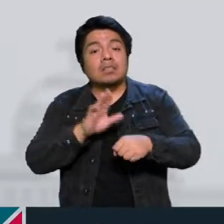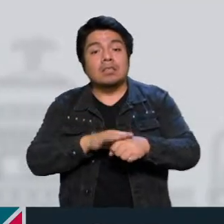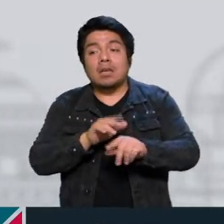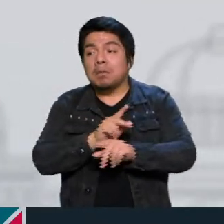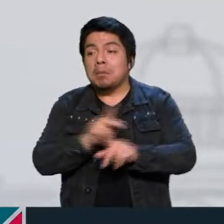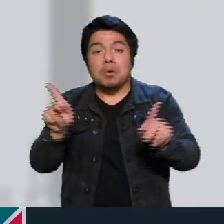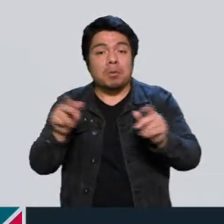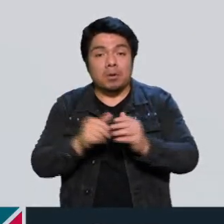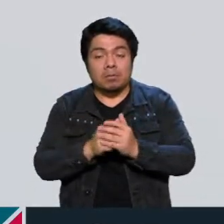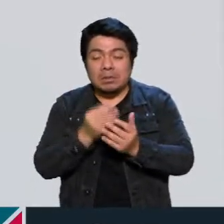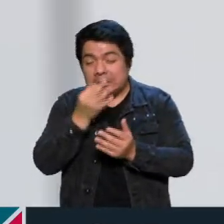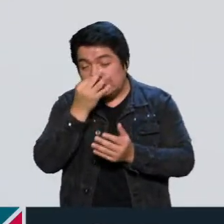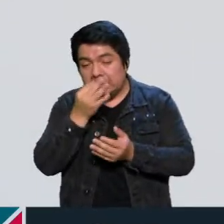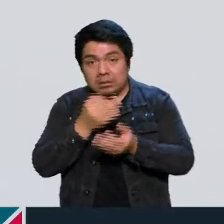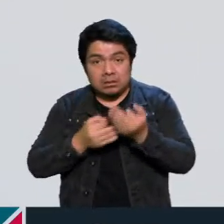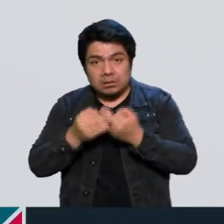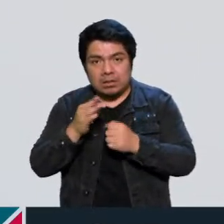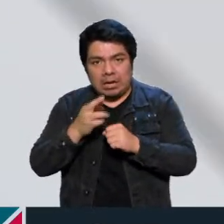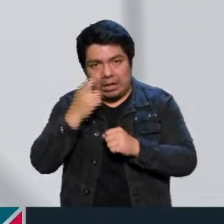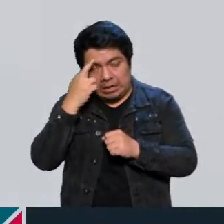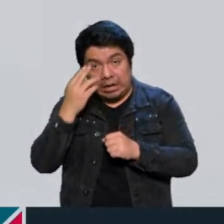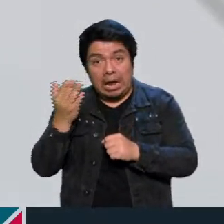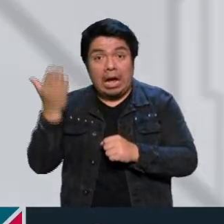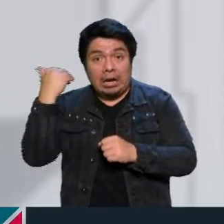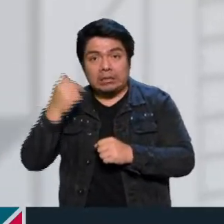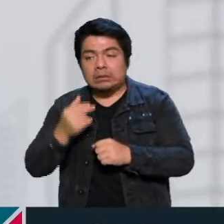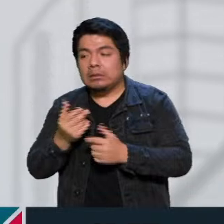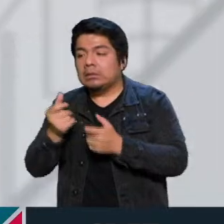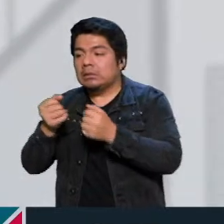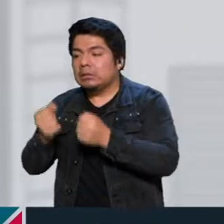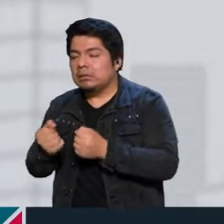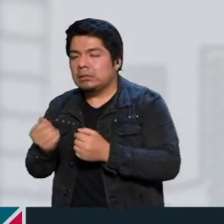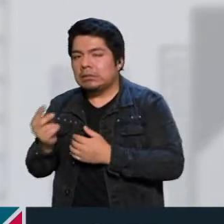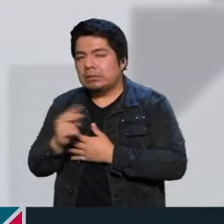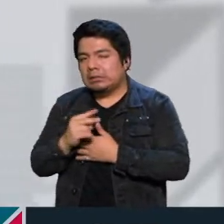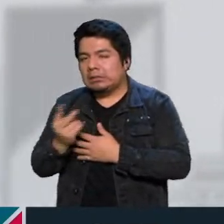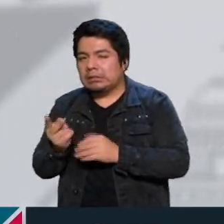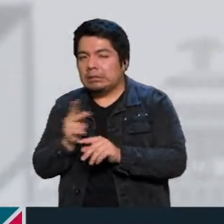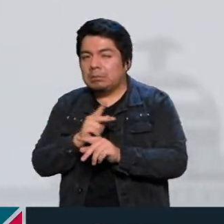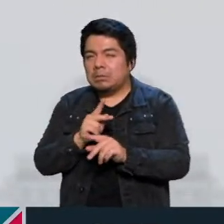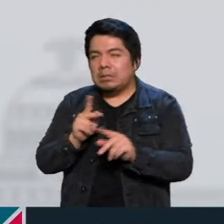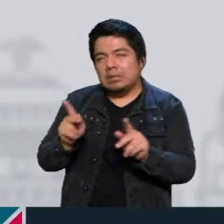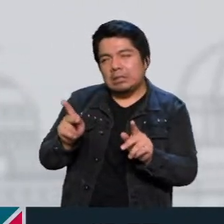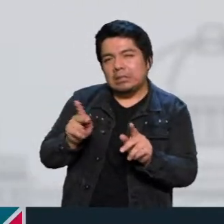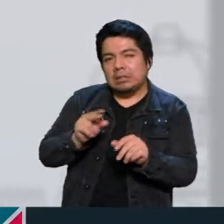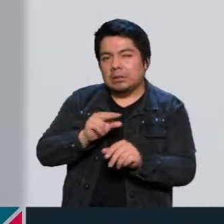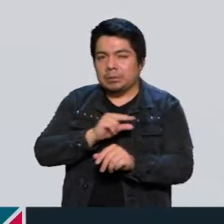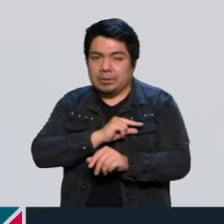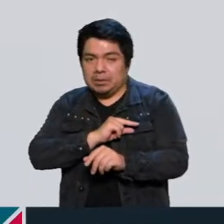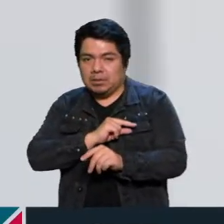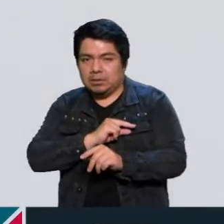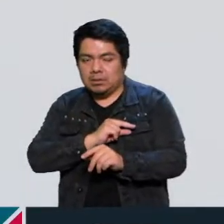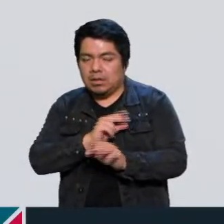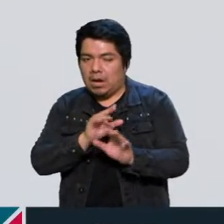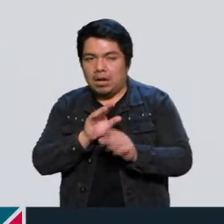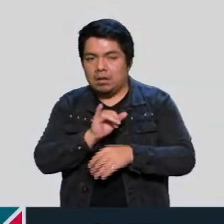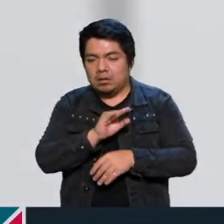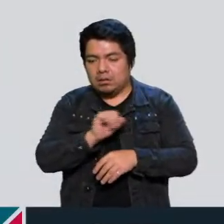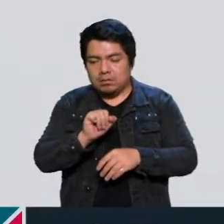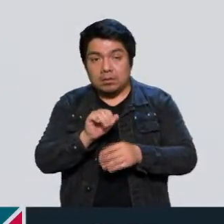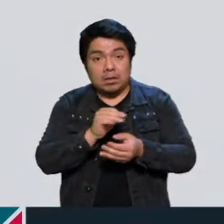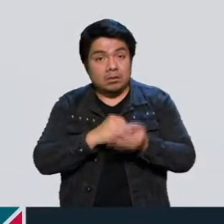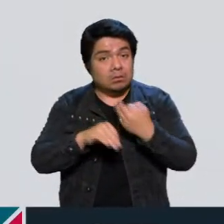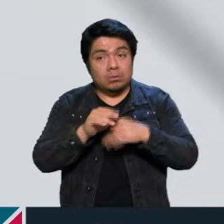su mayoría, porque antes, como bien dices, el Seguro Popular era una mezcla entre público-privado. Aquí las unidades del IMSS Bienestar son